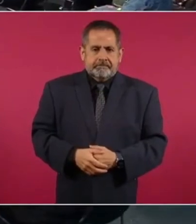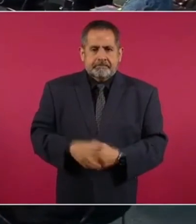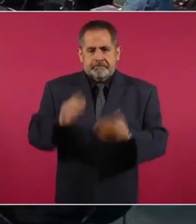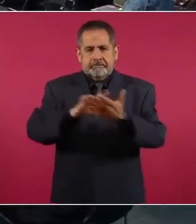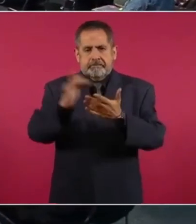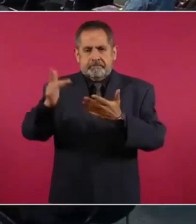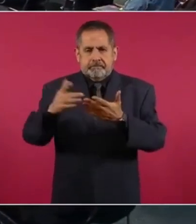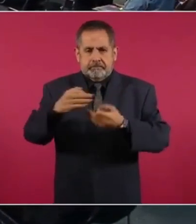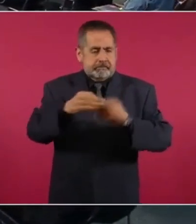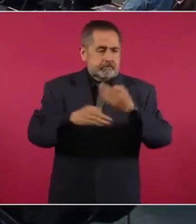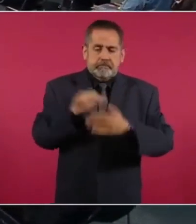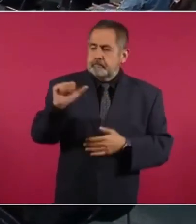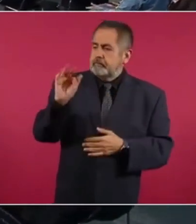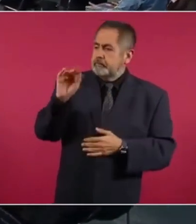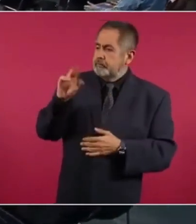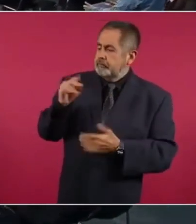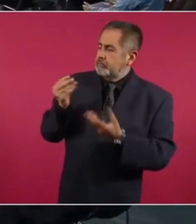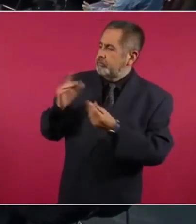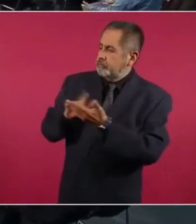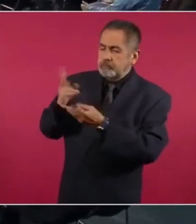Muchas gracias, Alfredo.